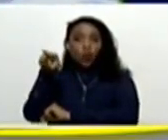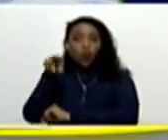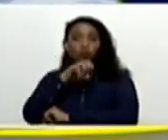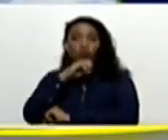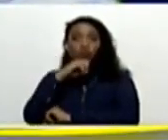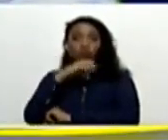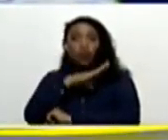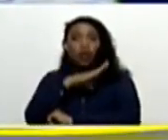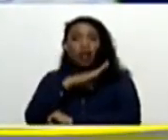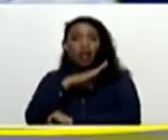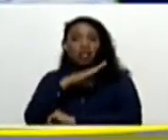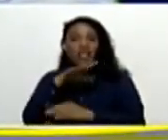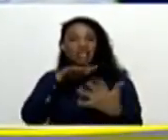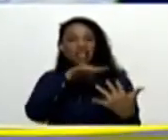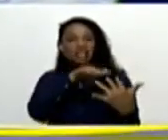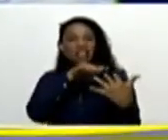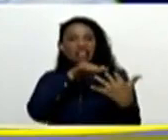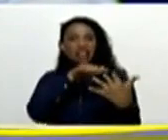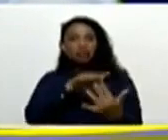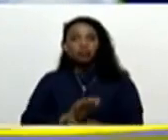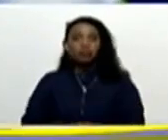historial de guerras.